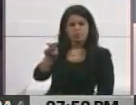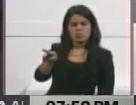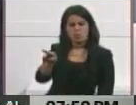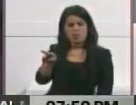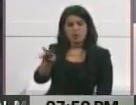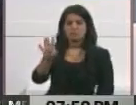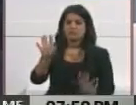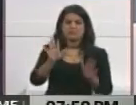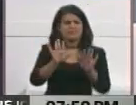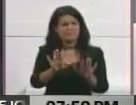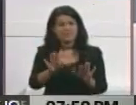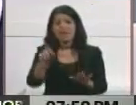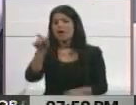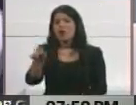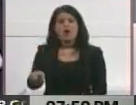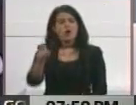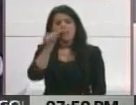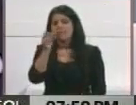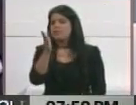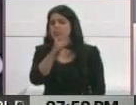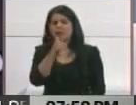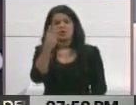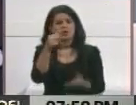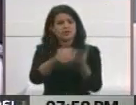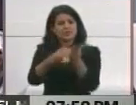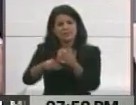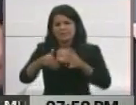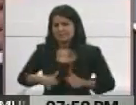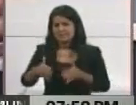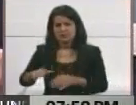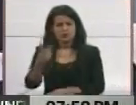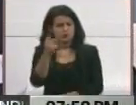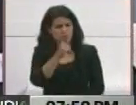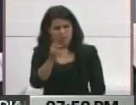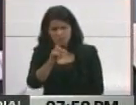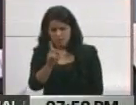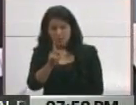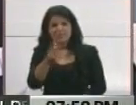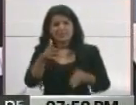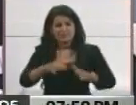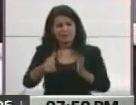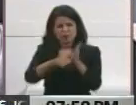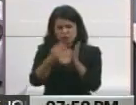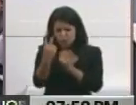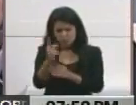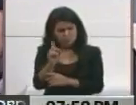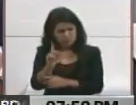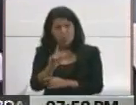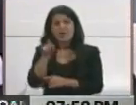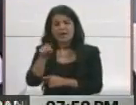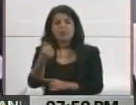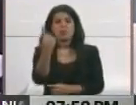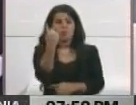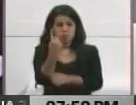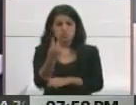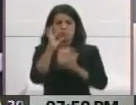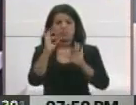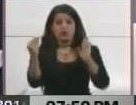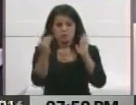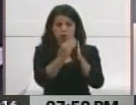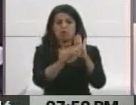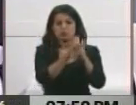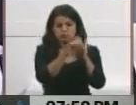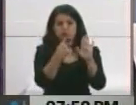que no tiene dos nacionalidades tiene una sola nacionalidad de conformidad a la Constitución y de conformidad a la